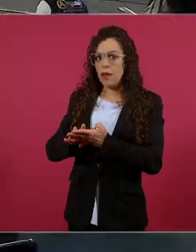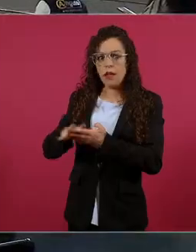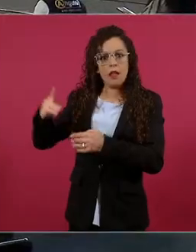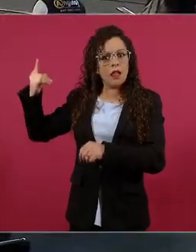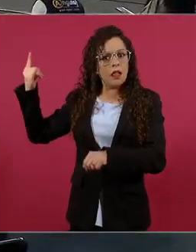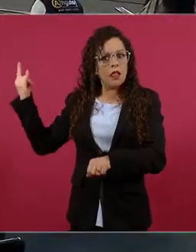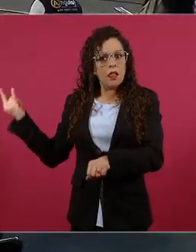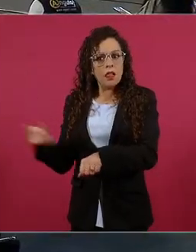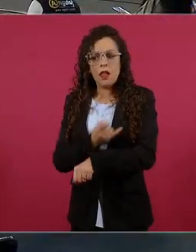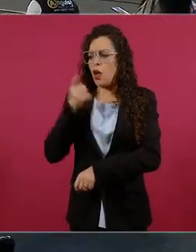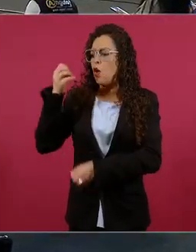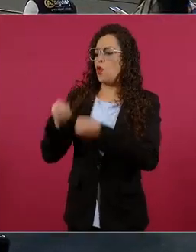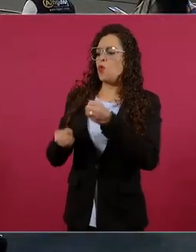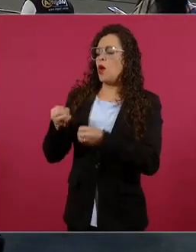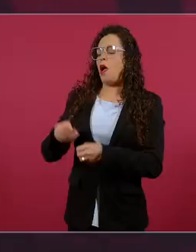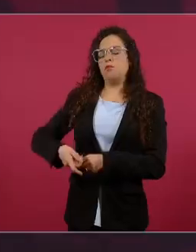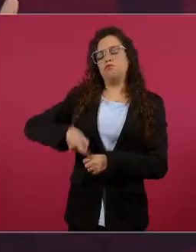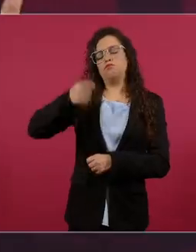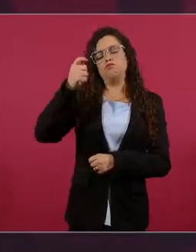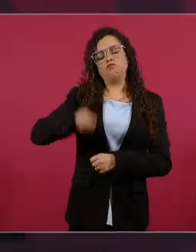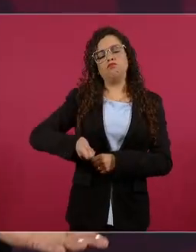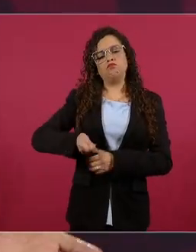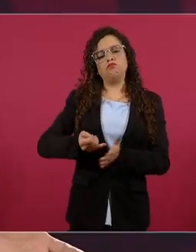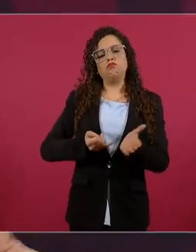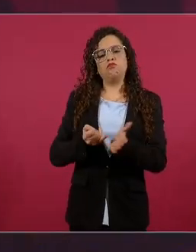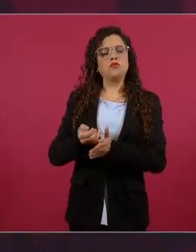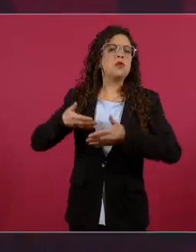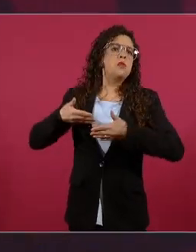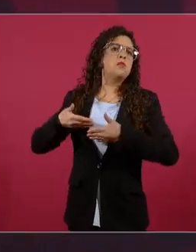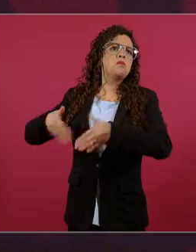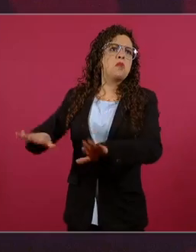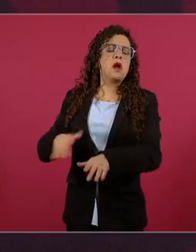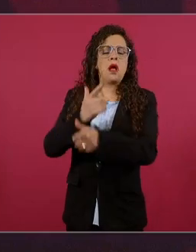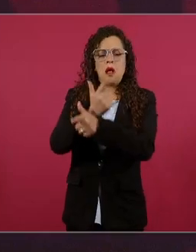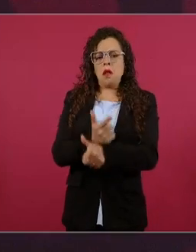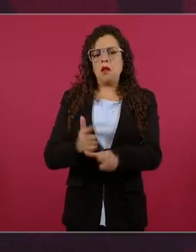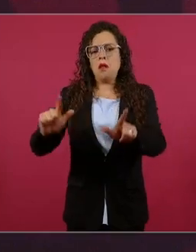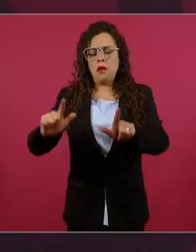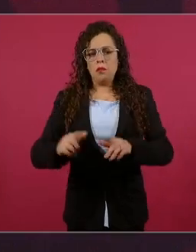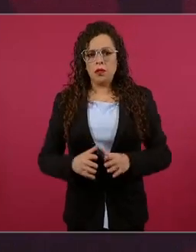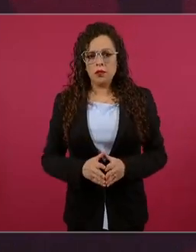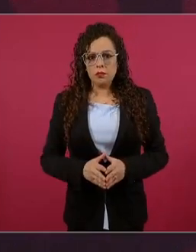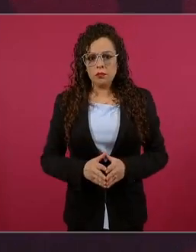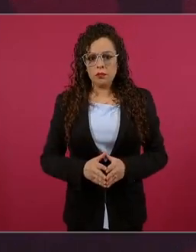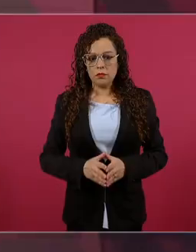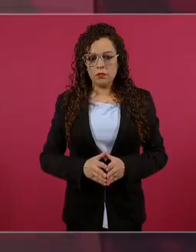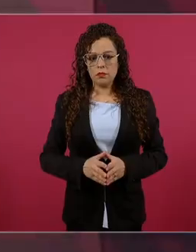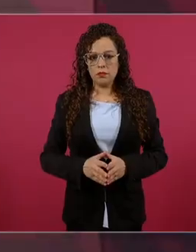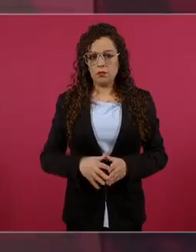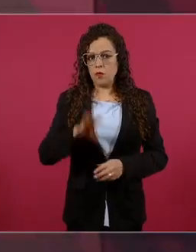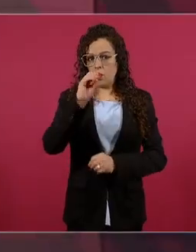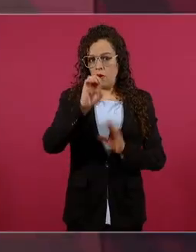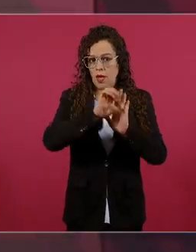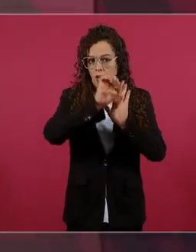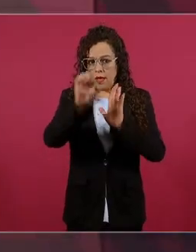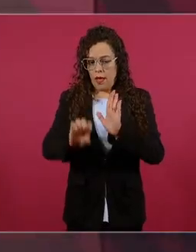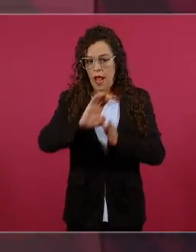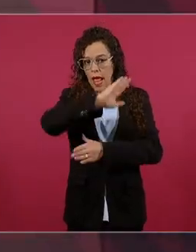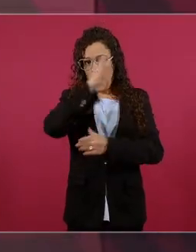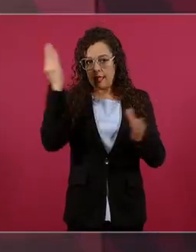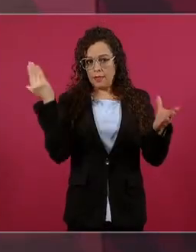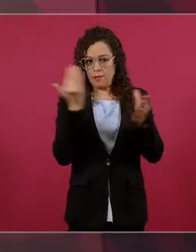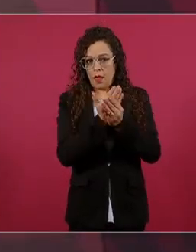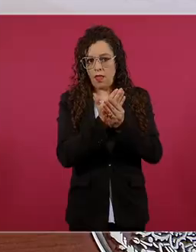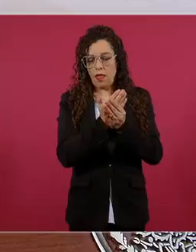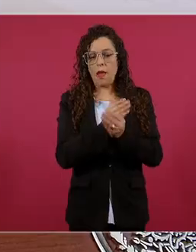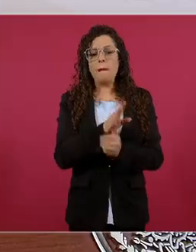Decíamos, cuando está mal integrado un expediente, claro que hay que seguirle limpiando